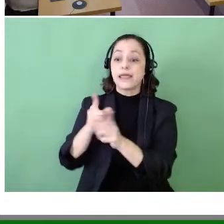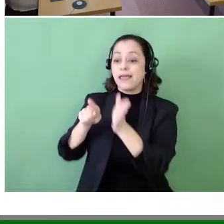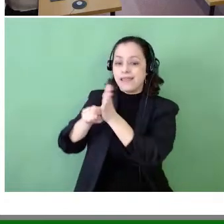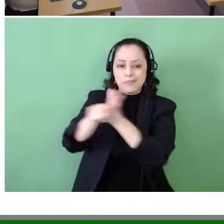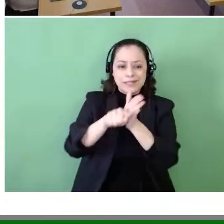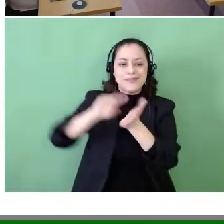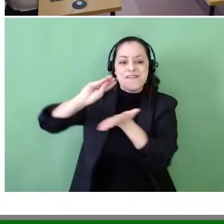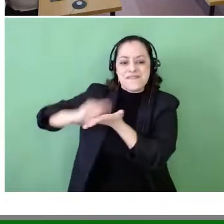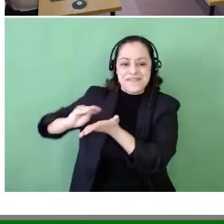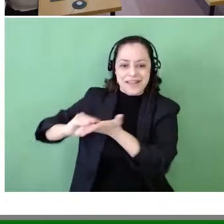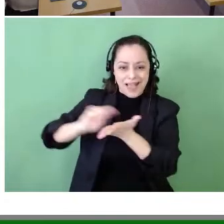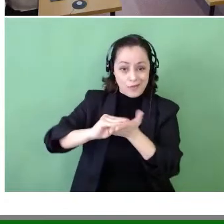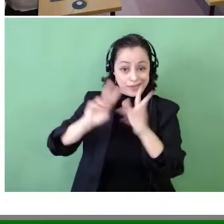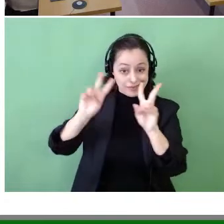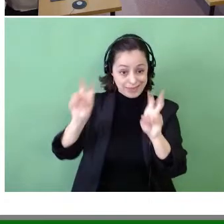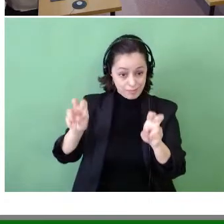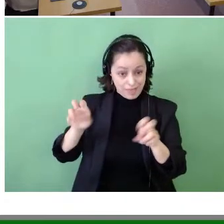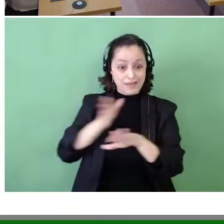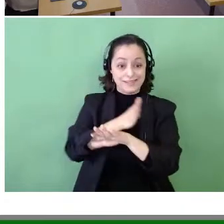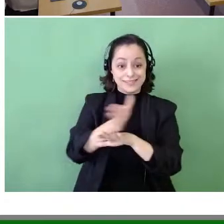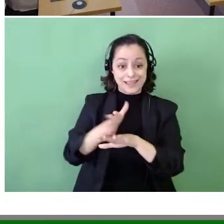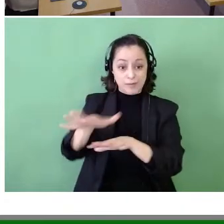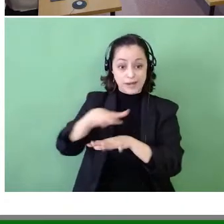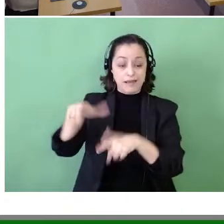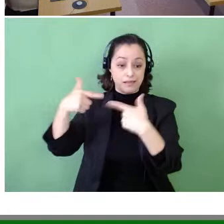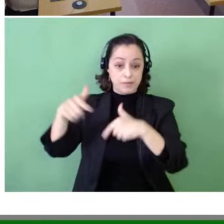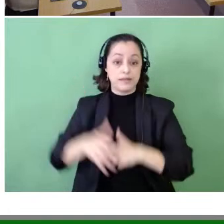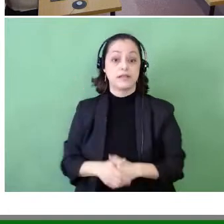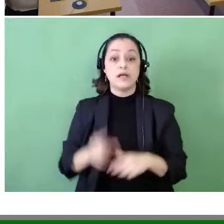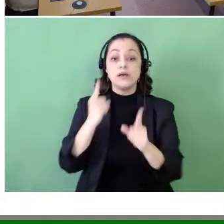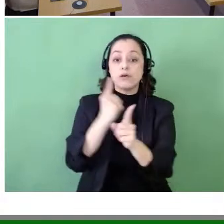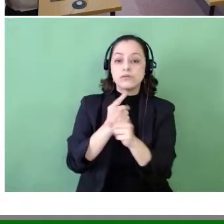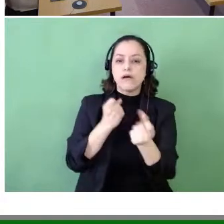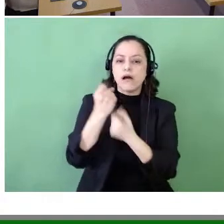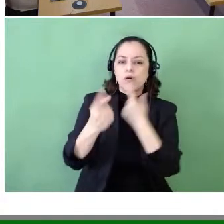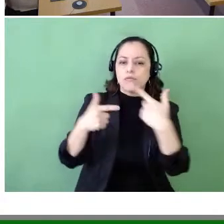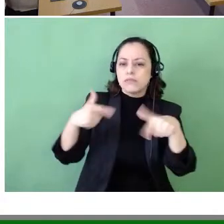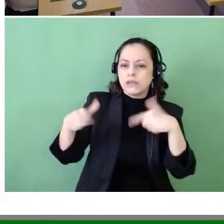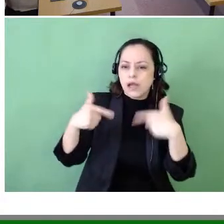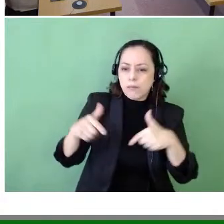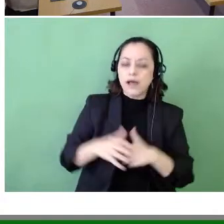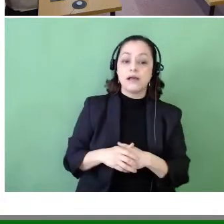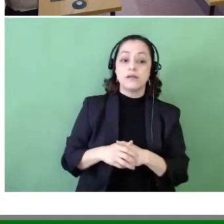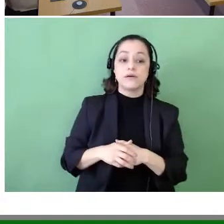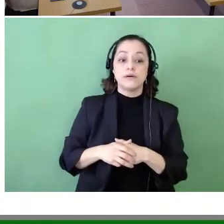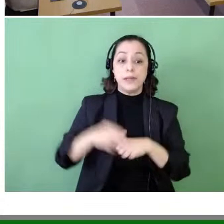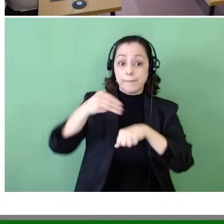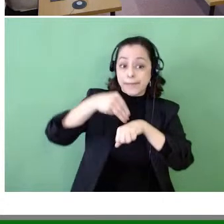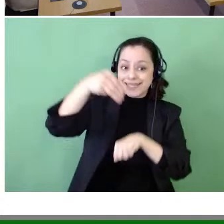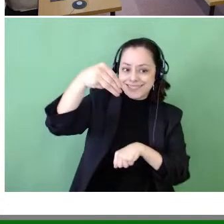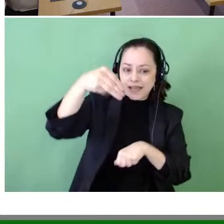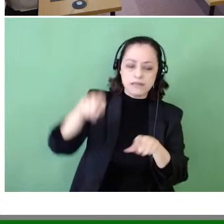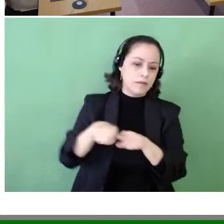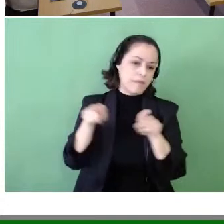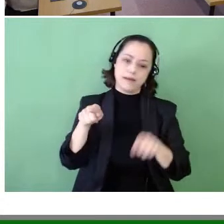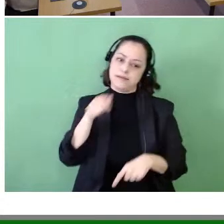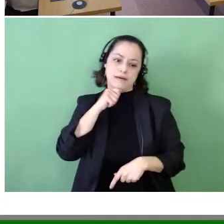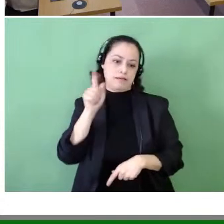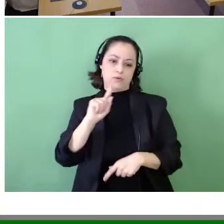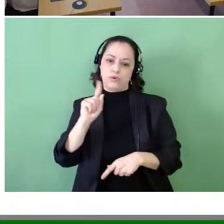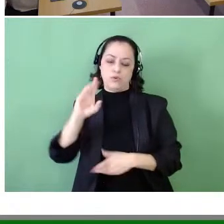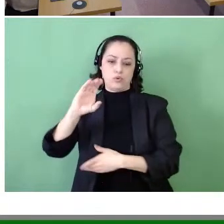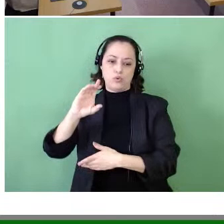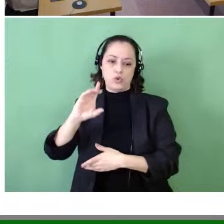temática. Encontramos algunos trabajos de máster y no de doctorado, pero que son específicos en